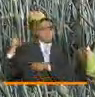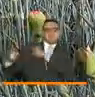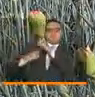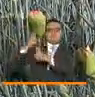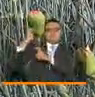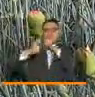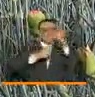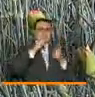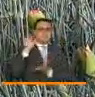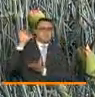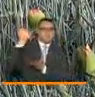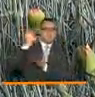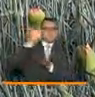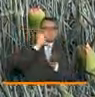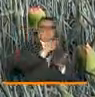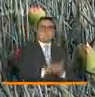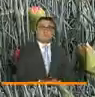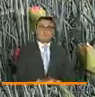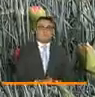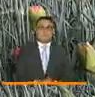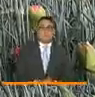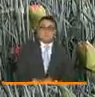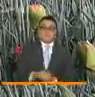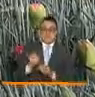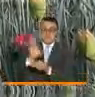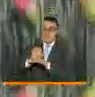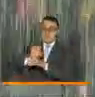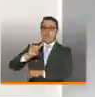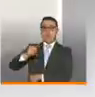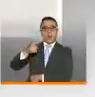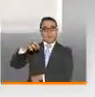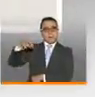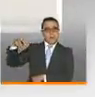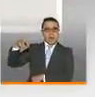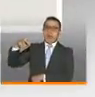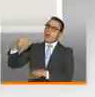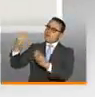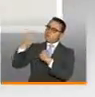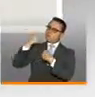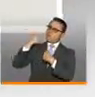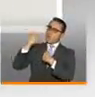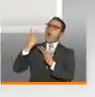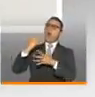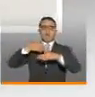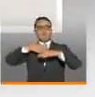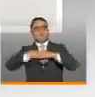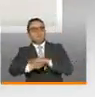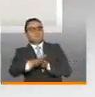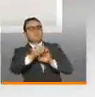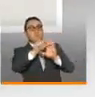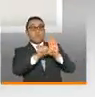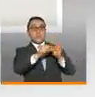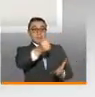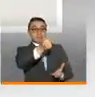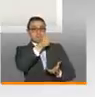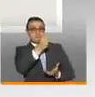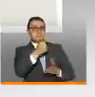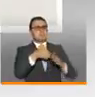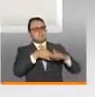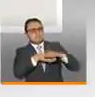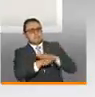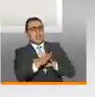Con la ayuda de la UGPP nos dieron las capacitaciones para poder acceder a ese programa y nos ayudaron a hacer como